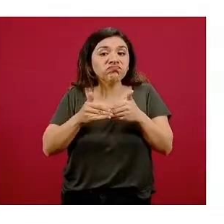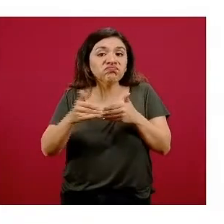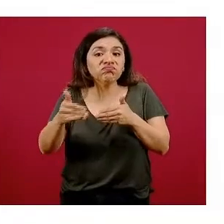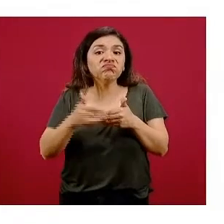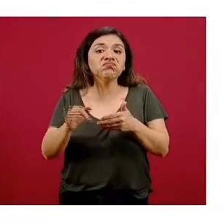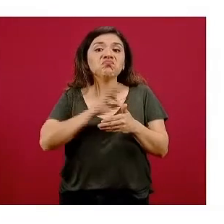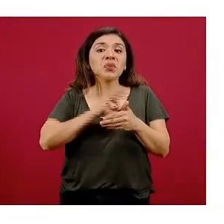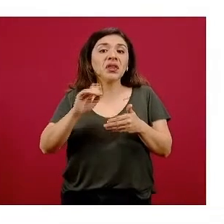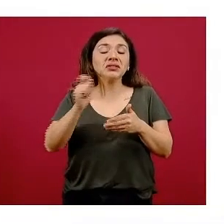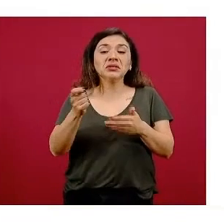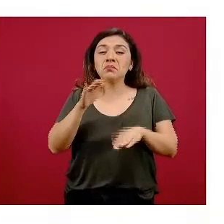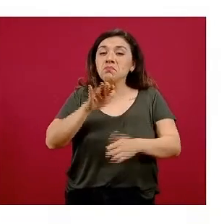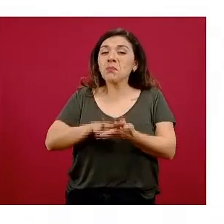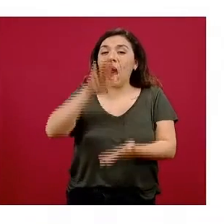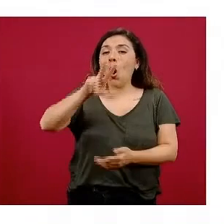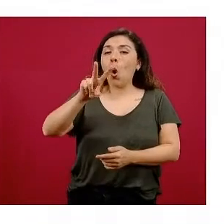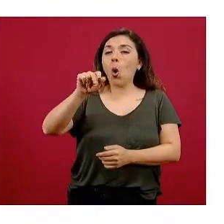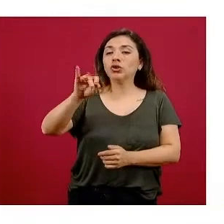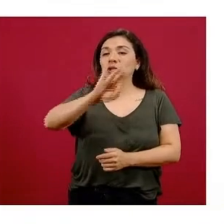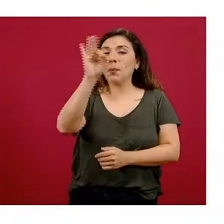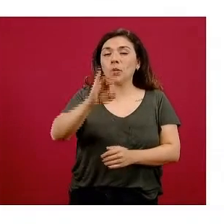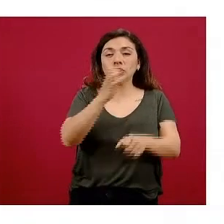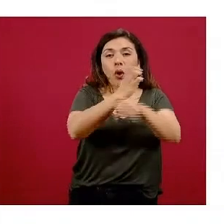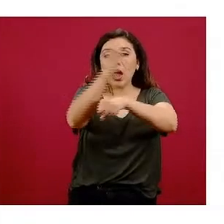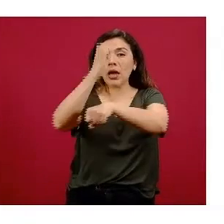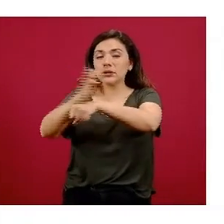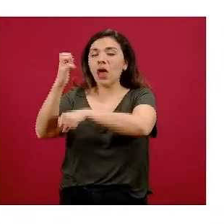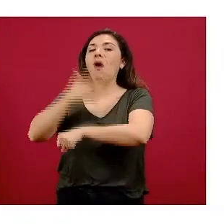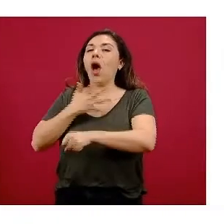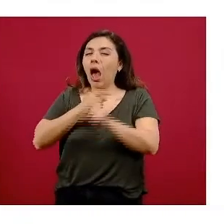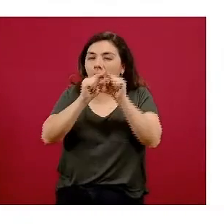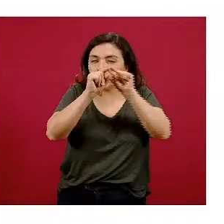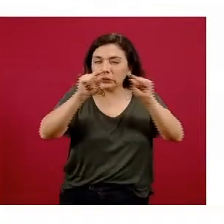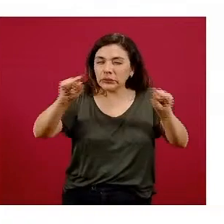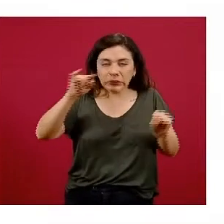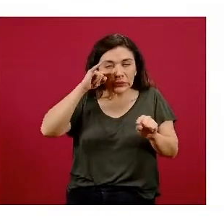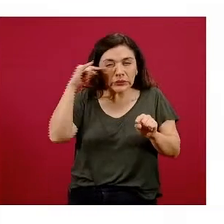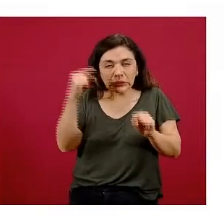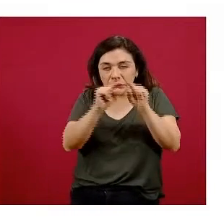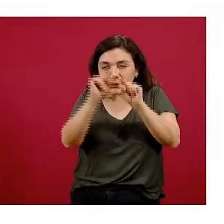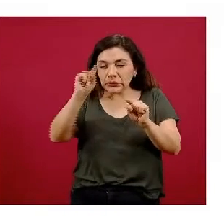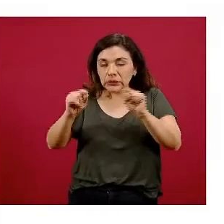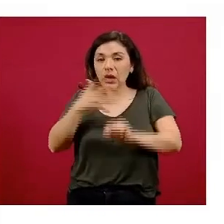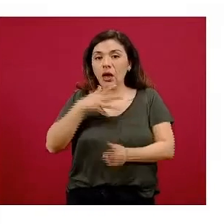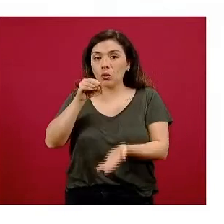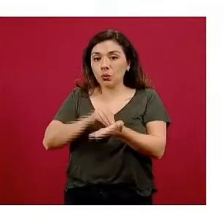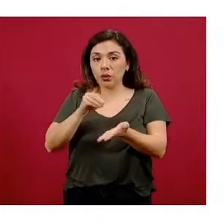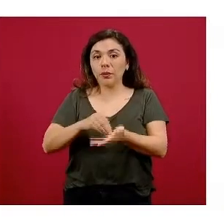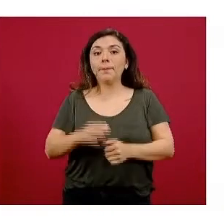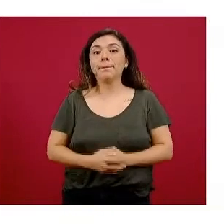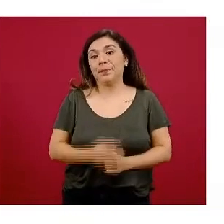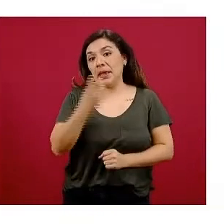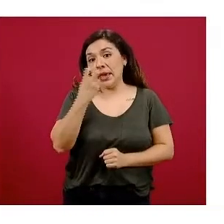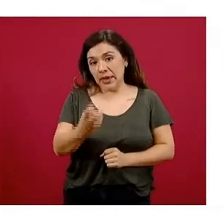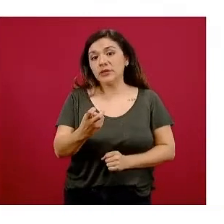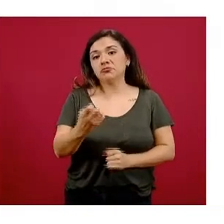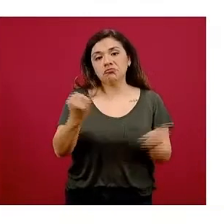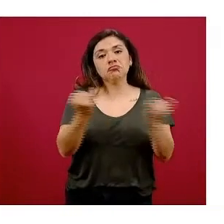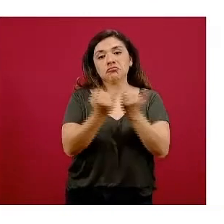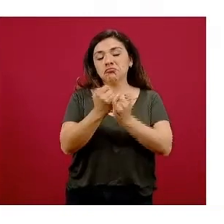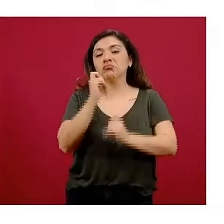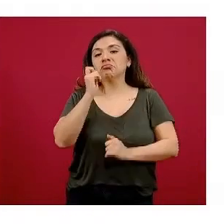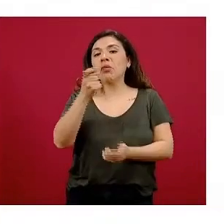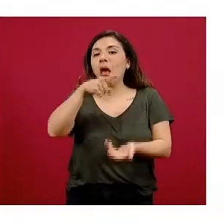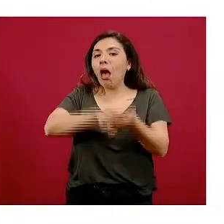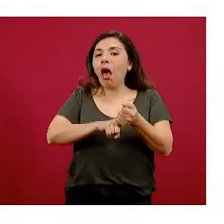prácticamente el 80% de las entidades federativas tienen todavía este grupo de personas. Lógicamente esto también responde,